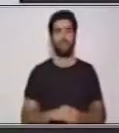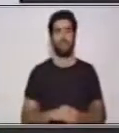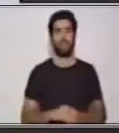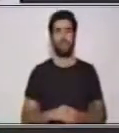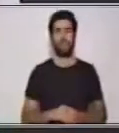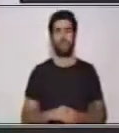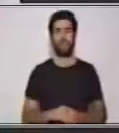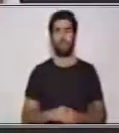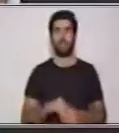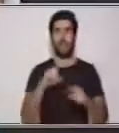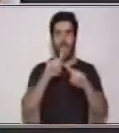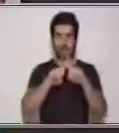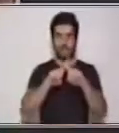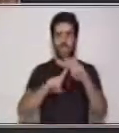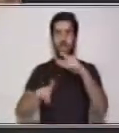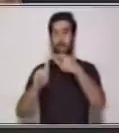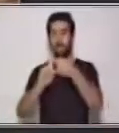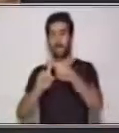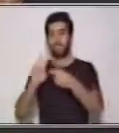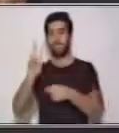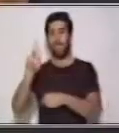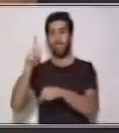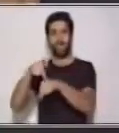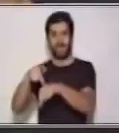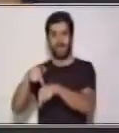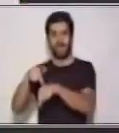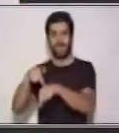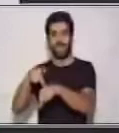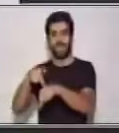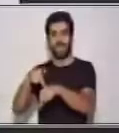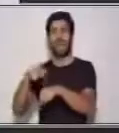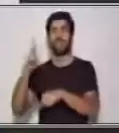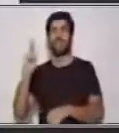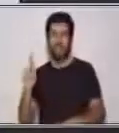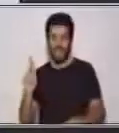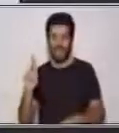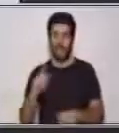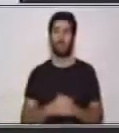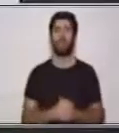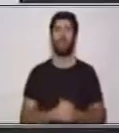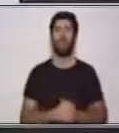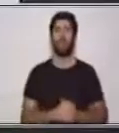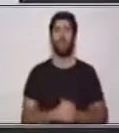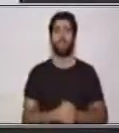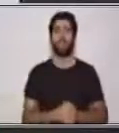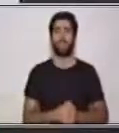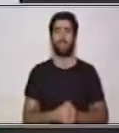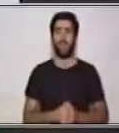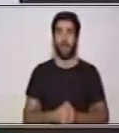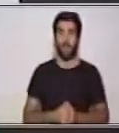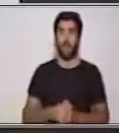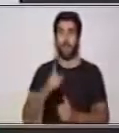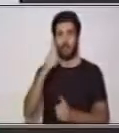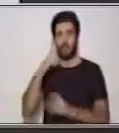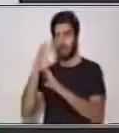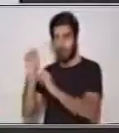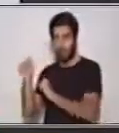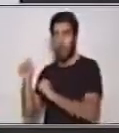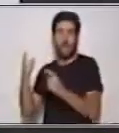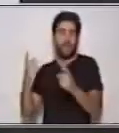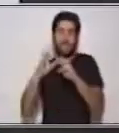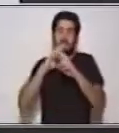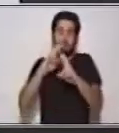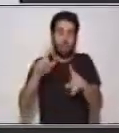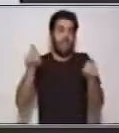X más 2 veces Y. Si te das cuenta, llegamos a la misma